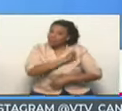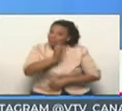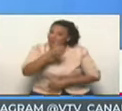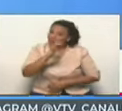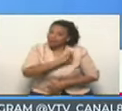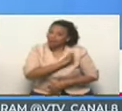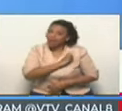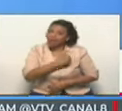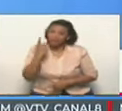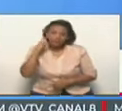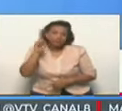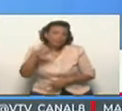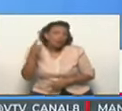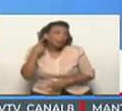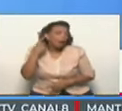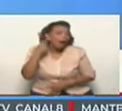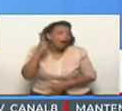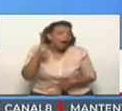¿Les suena?